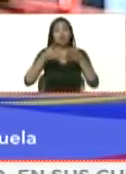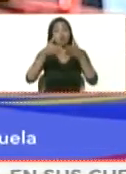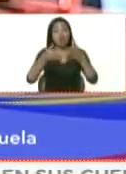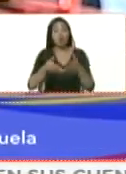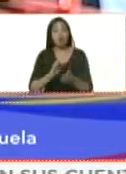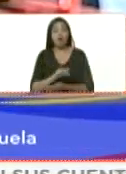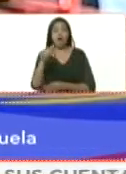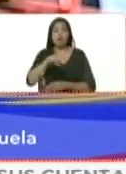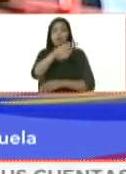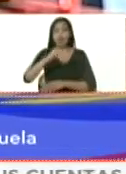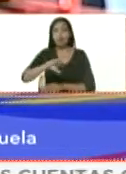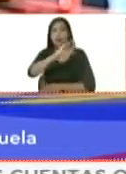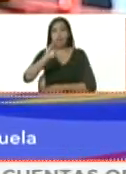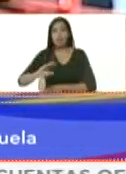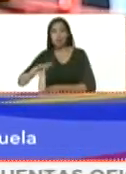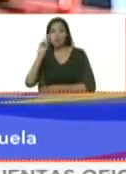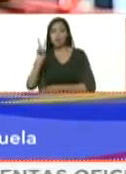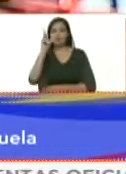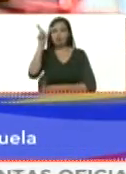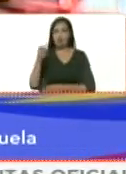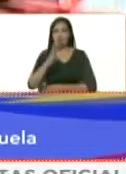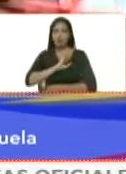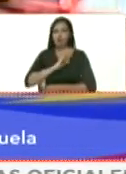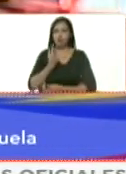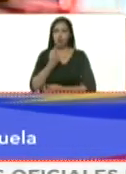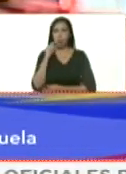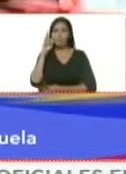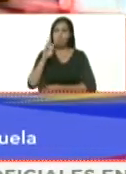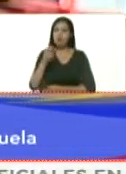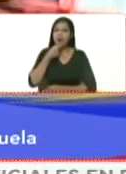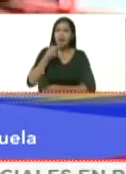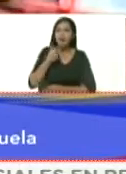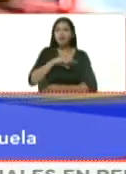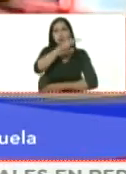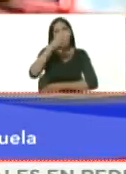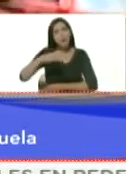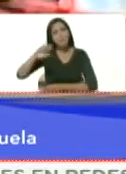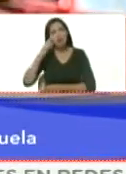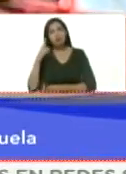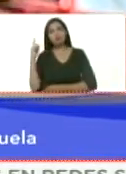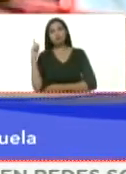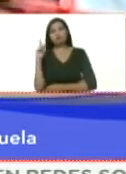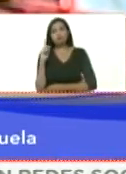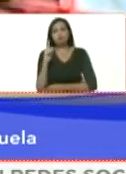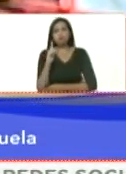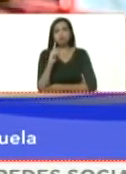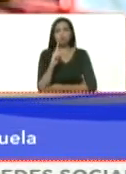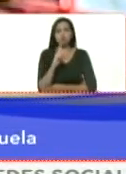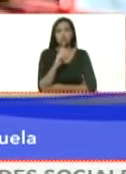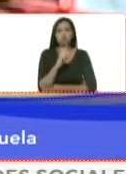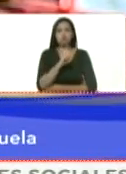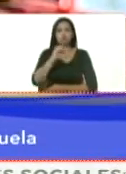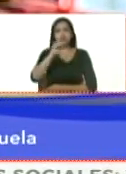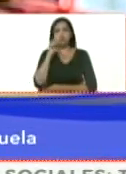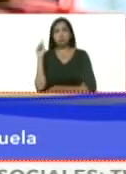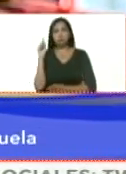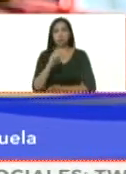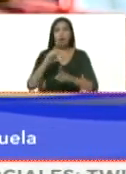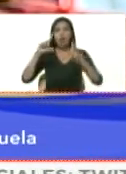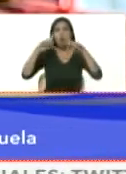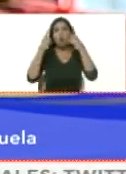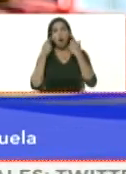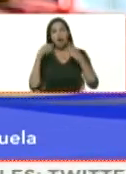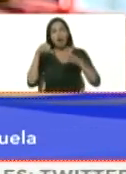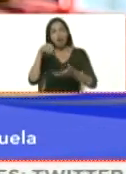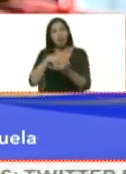en el Mar Caribe venezolano. Qué bello este Mar Caribe. Cuando venía ahora bajando, entrando a La Guaira, al